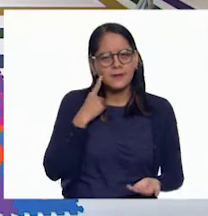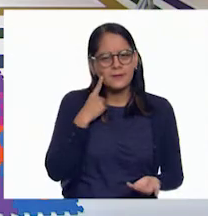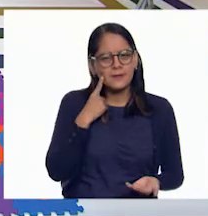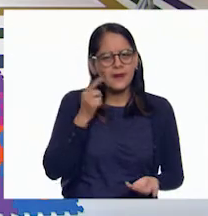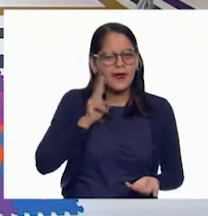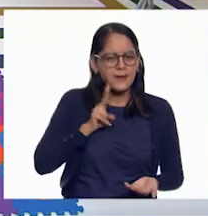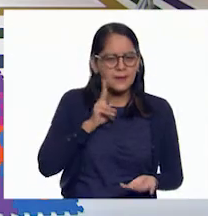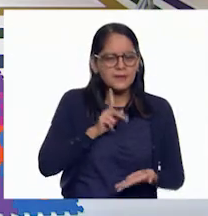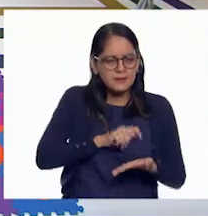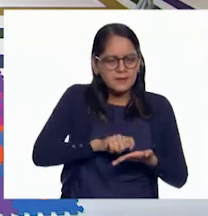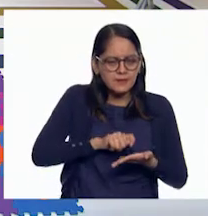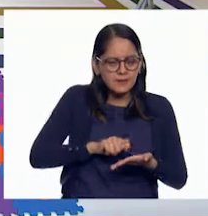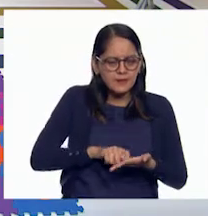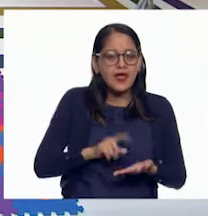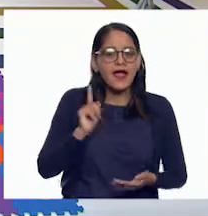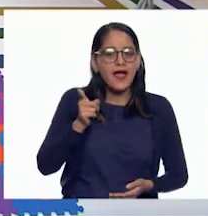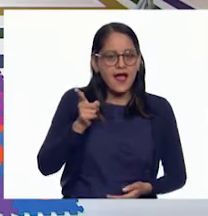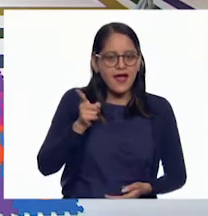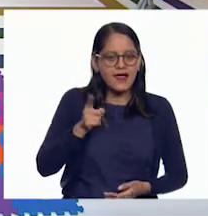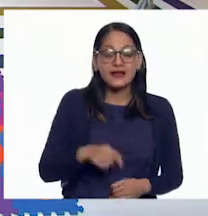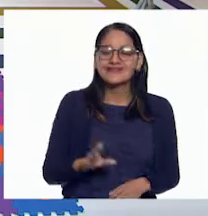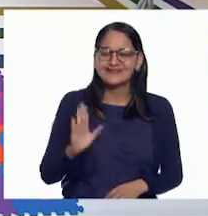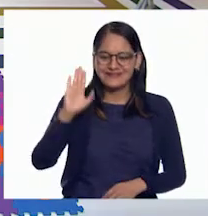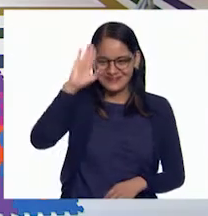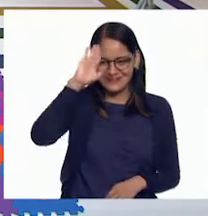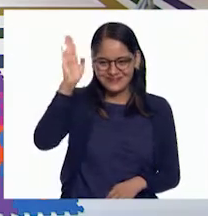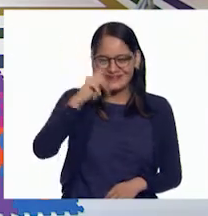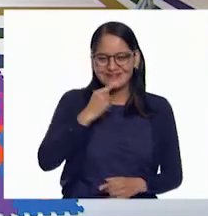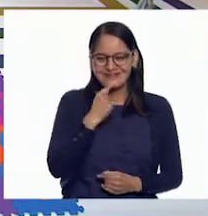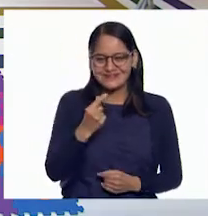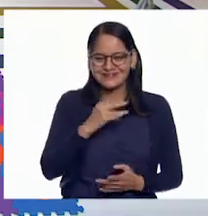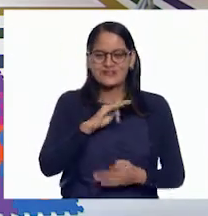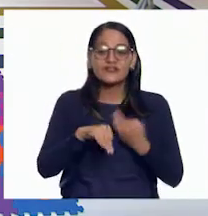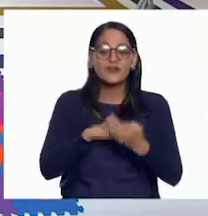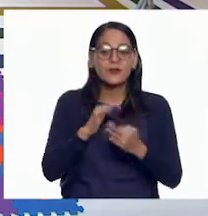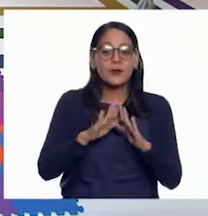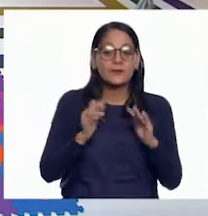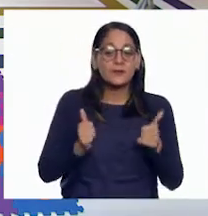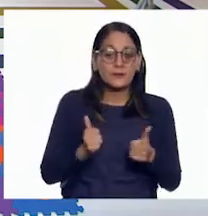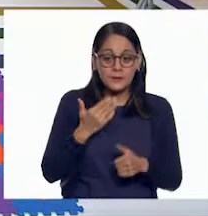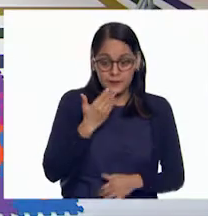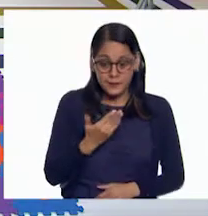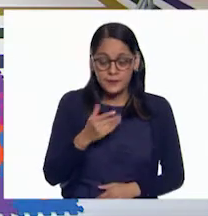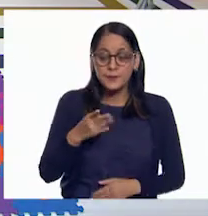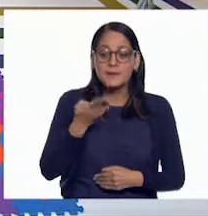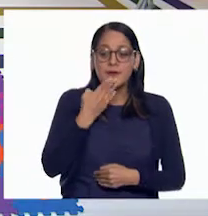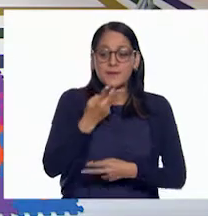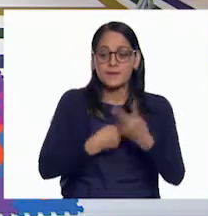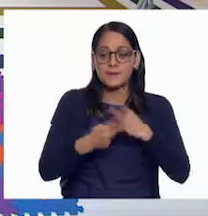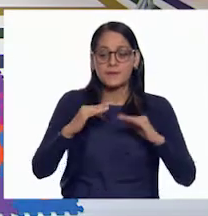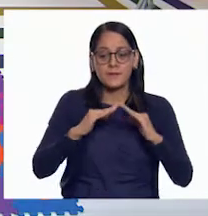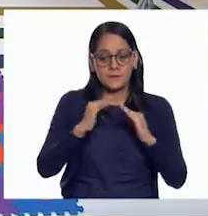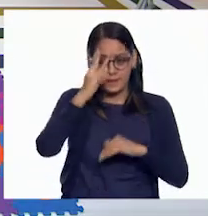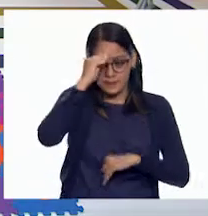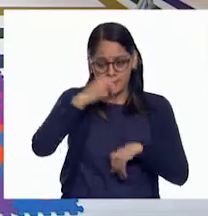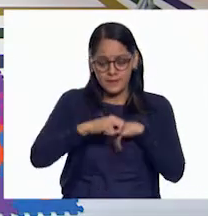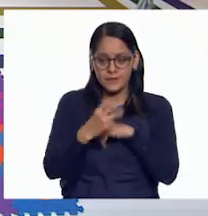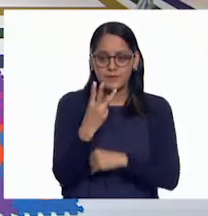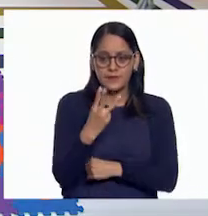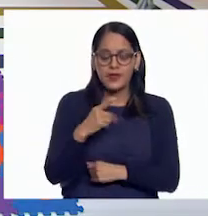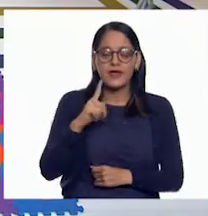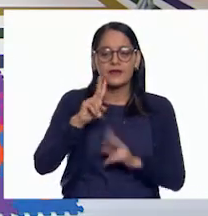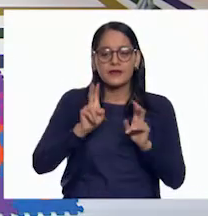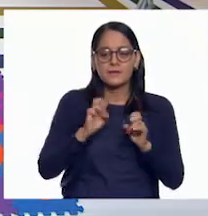A ver, eso. Hola, niñas y niños, ¿cómo están? Bienvenidos a Aprende en Casa 3, a su asignatura de lengua materna